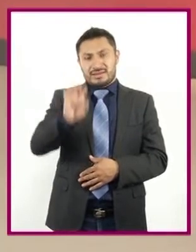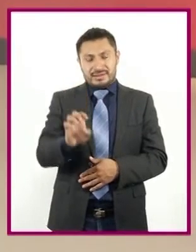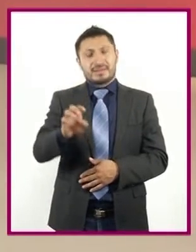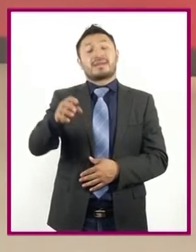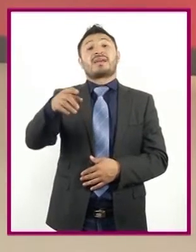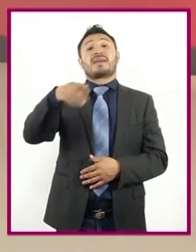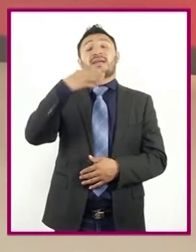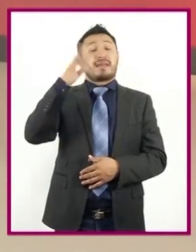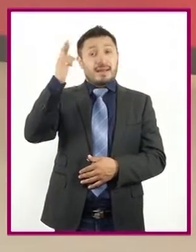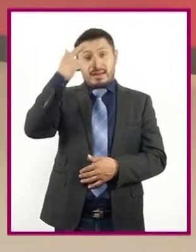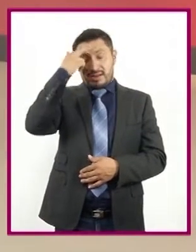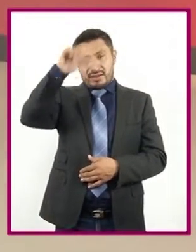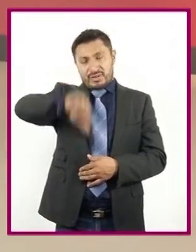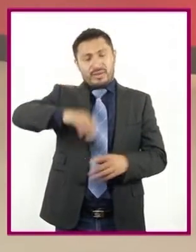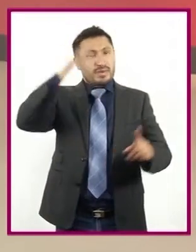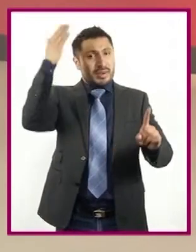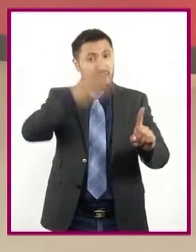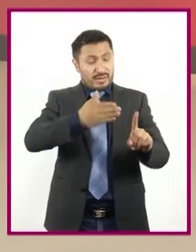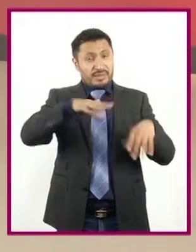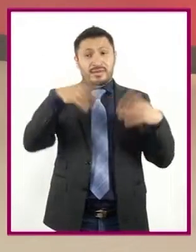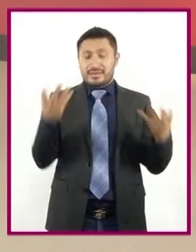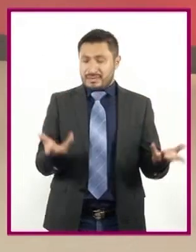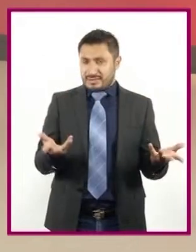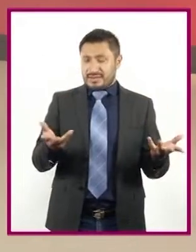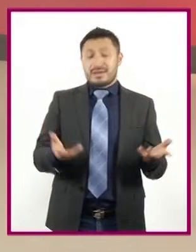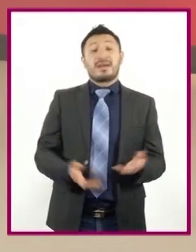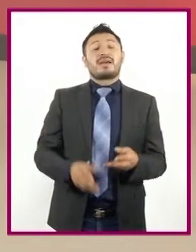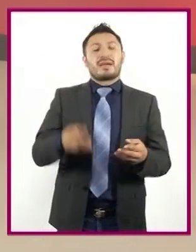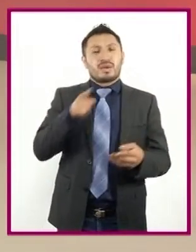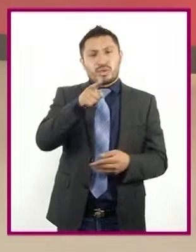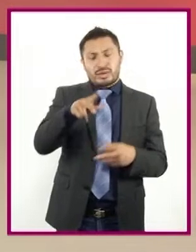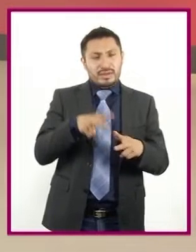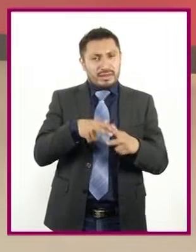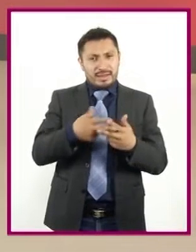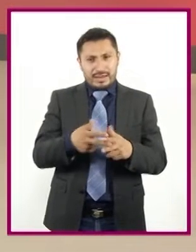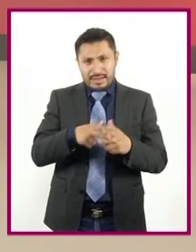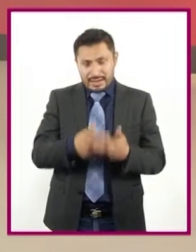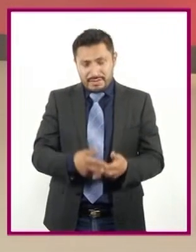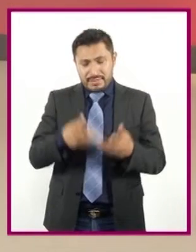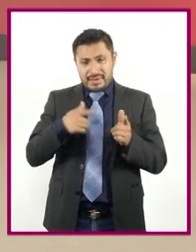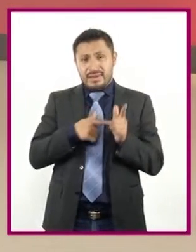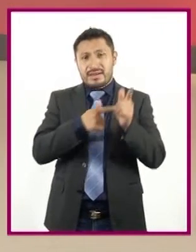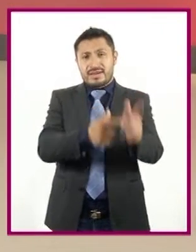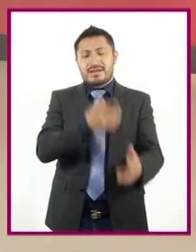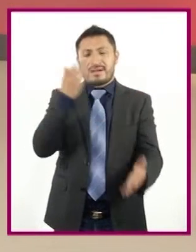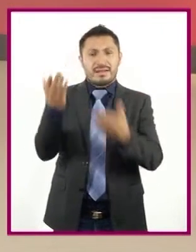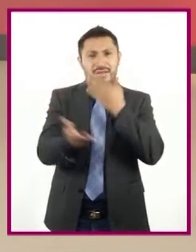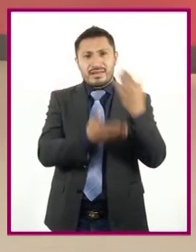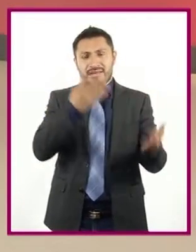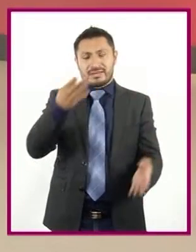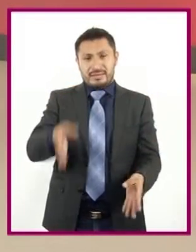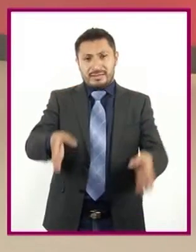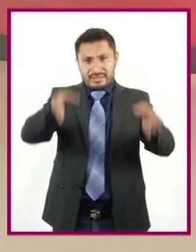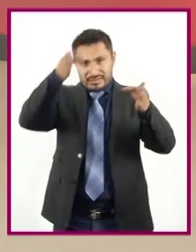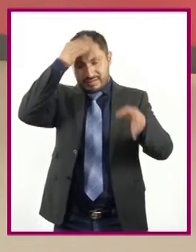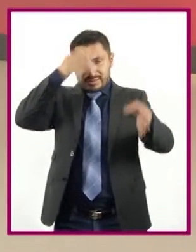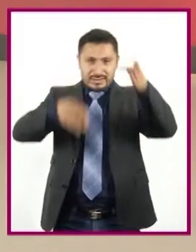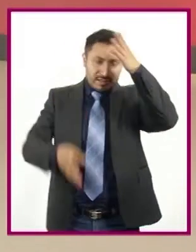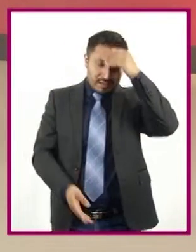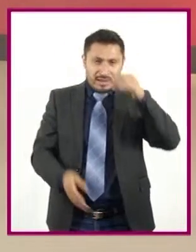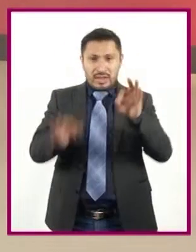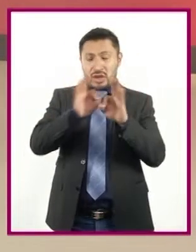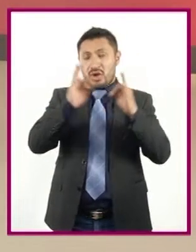que el objetivo de estas sesiones es proporcionarles una herramienta más que les permita continuar con su proceso de aprendizaje bajo un modelo